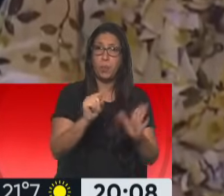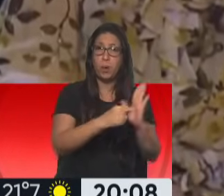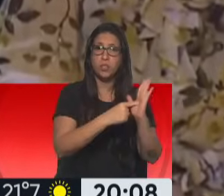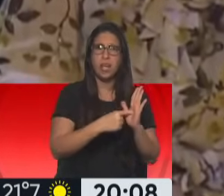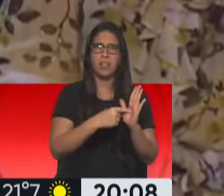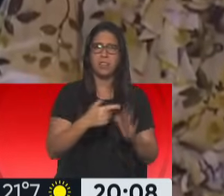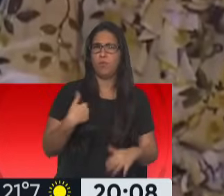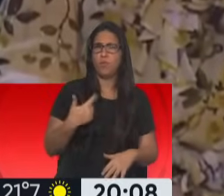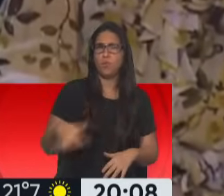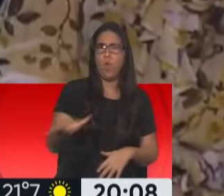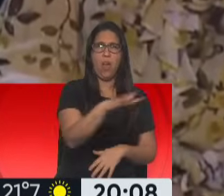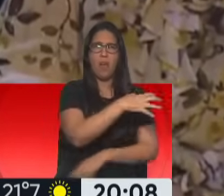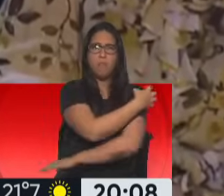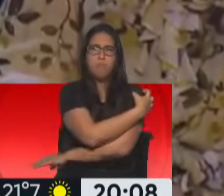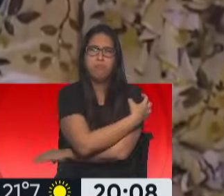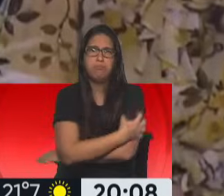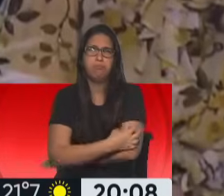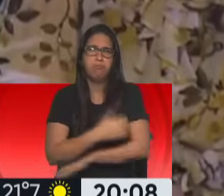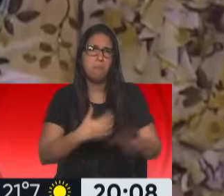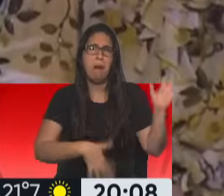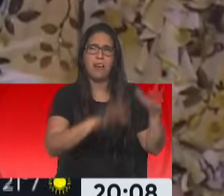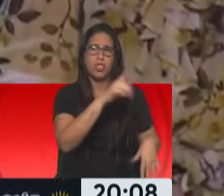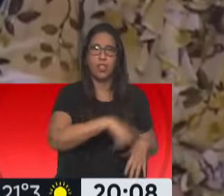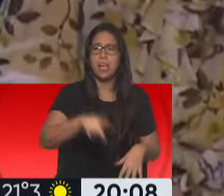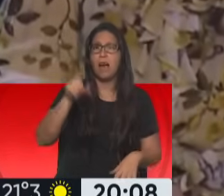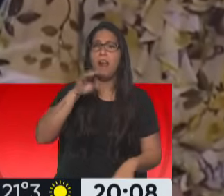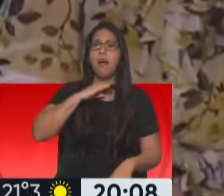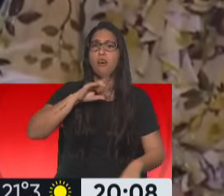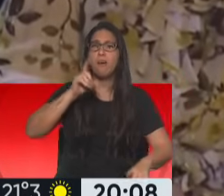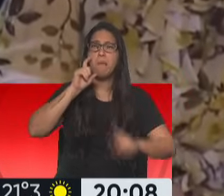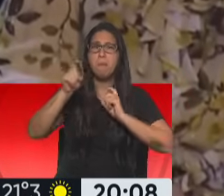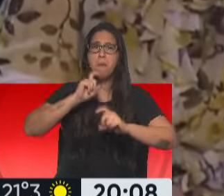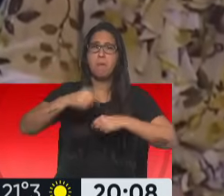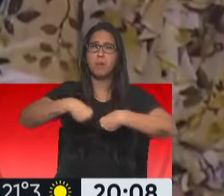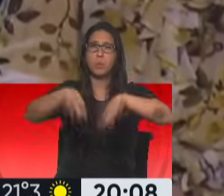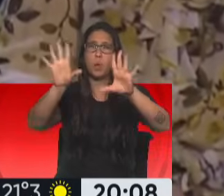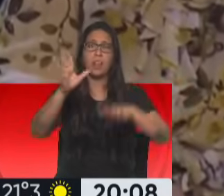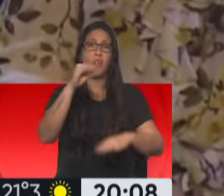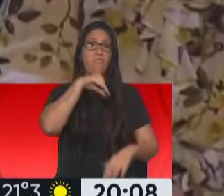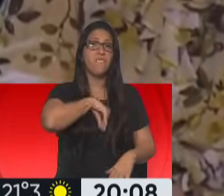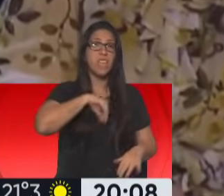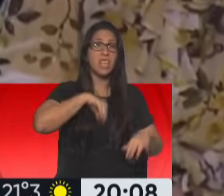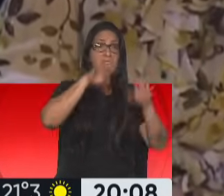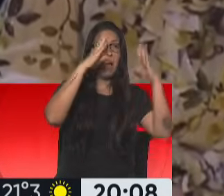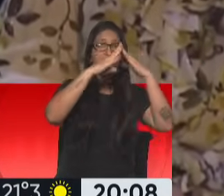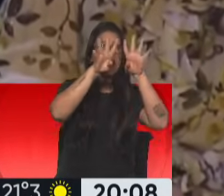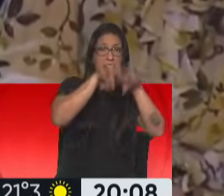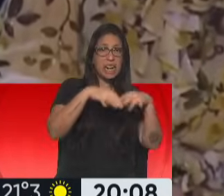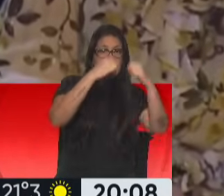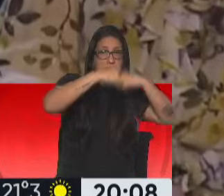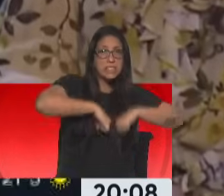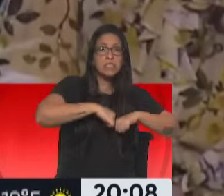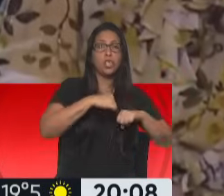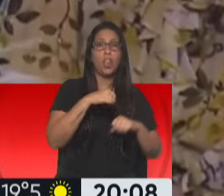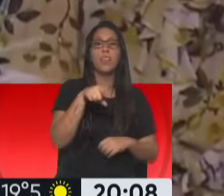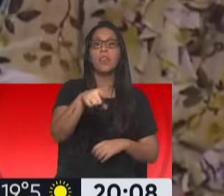sus ciudadanos sumidos en la miseria, con los delincuentes sueltos mientras que las víctimas se esconden tras las rejas de su casa, y